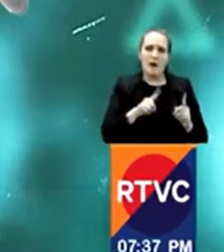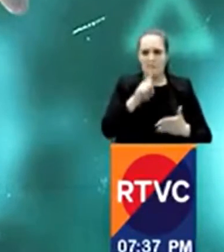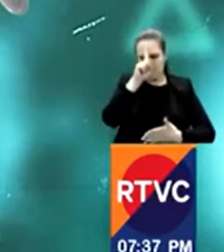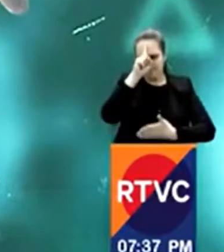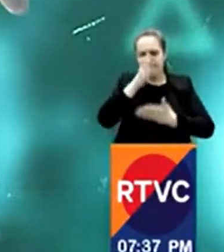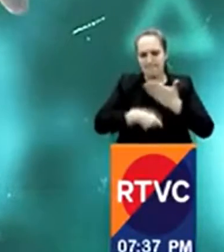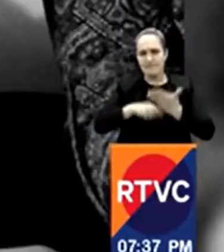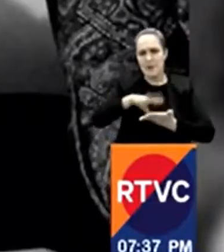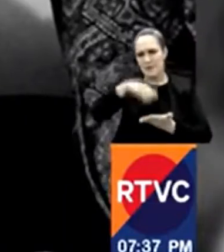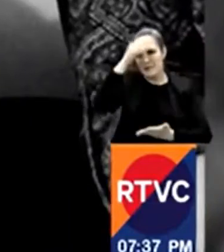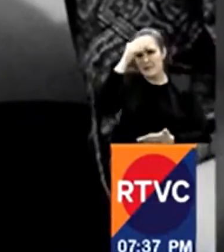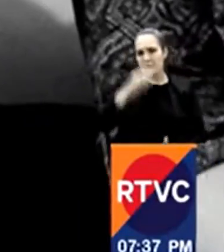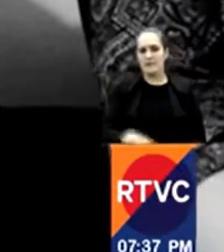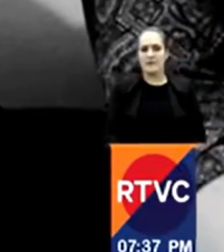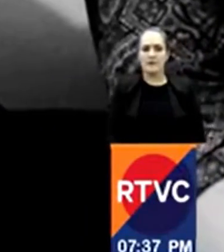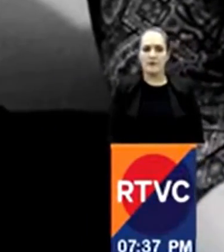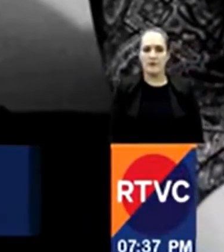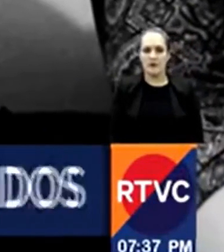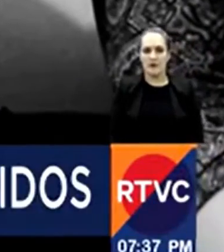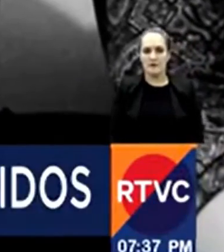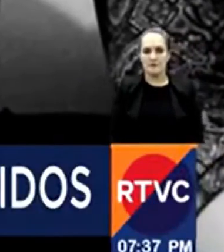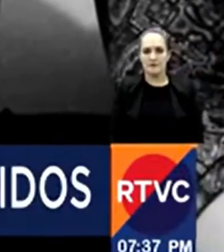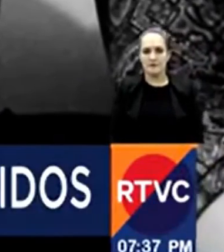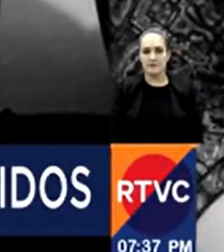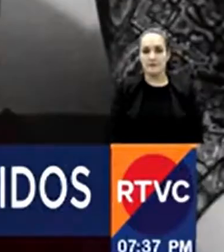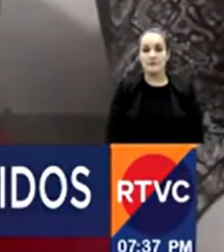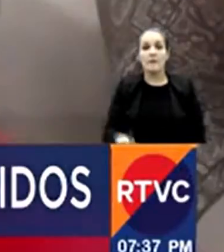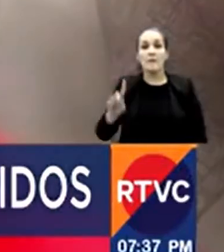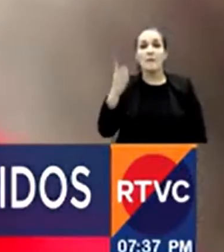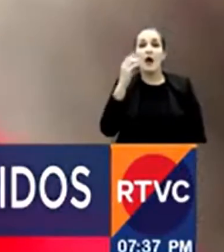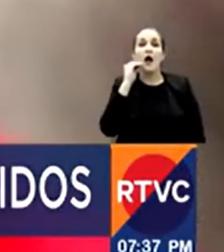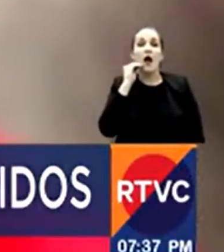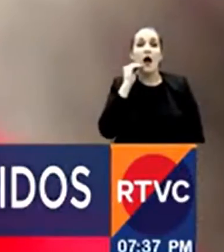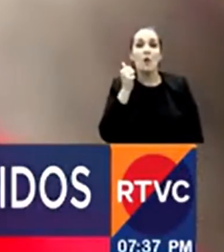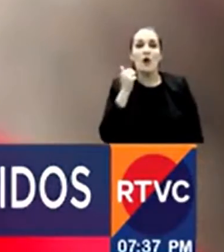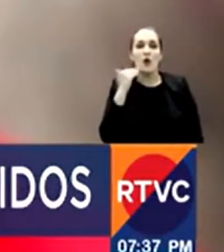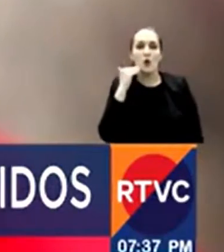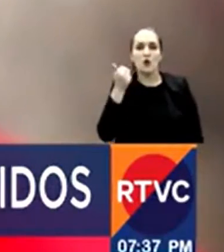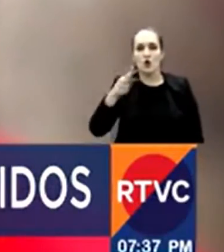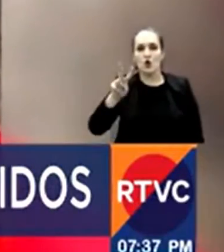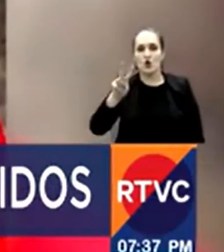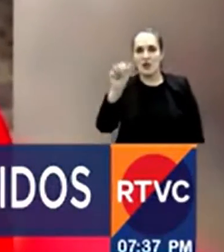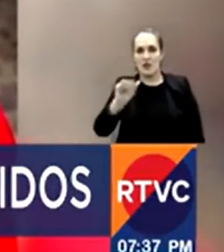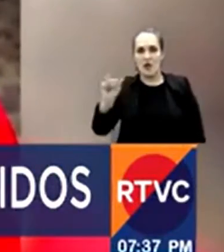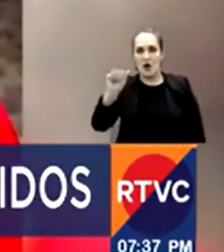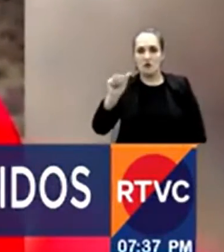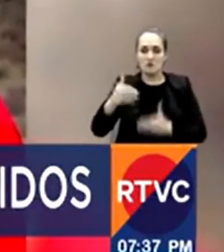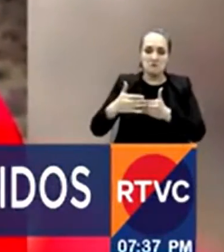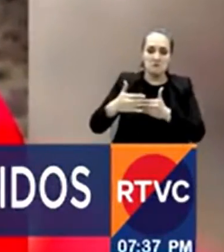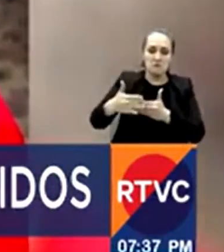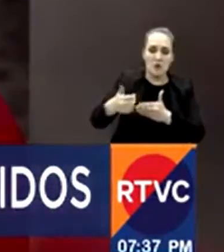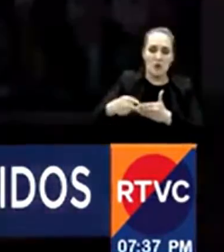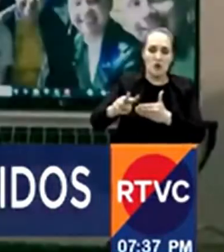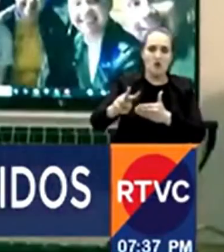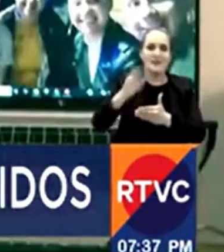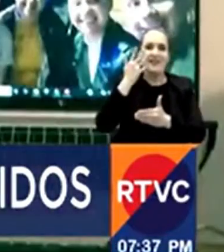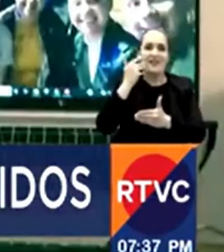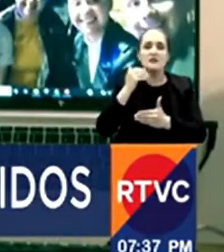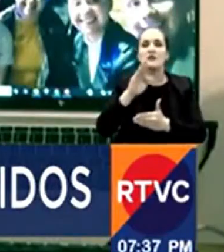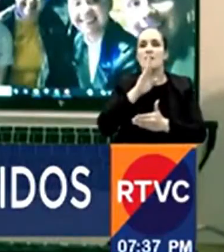del duelo. Primero fue mi abuela el 11 de agosto, 12 días después mi mamá el 23 de